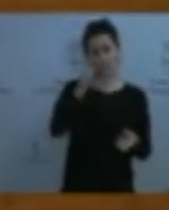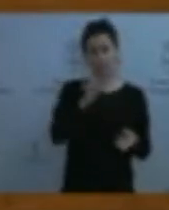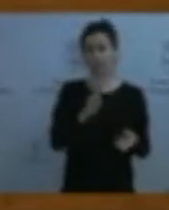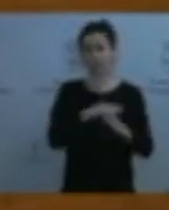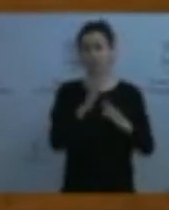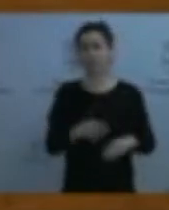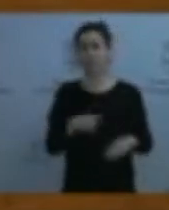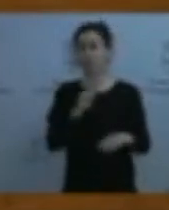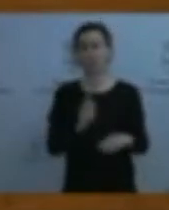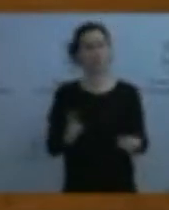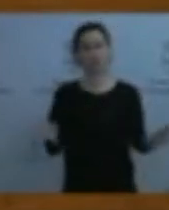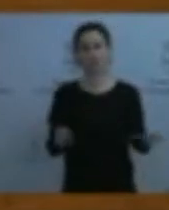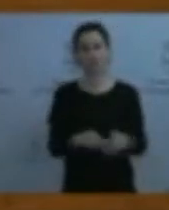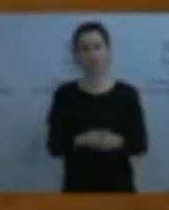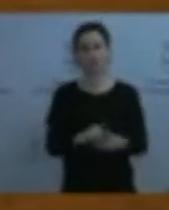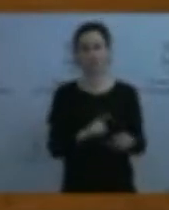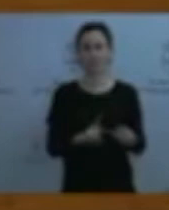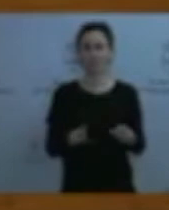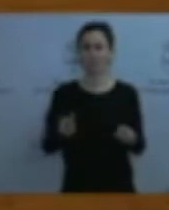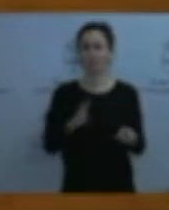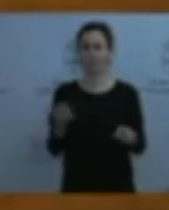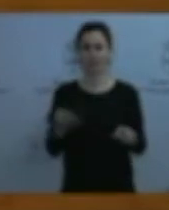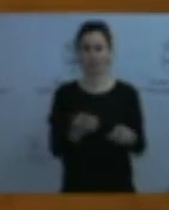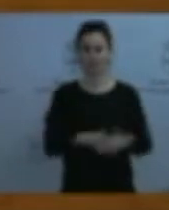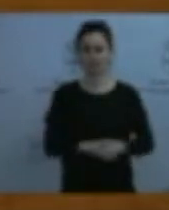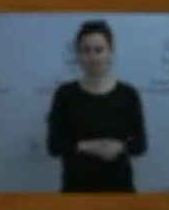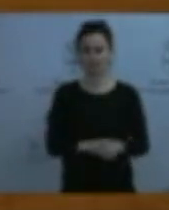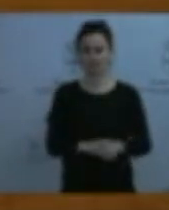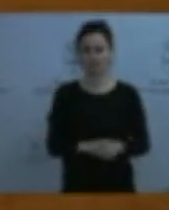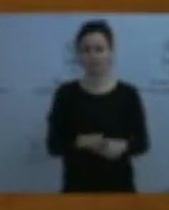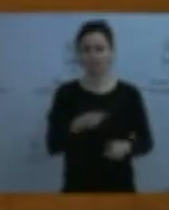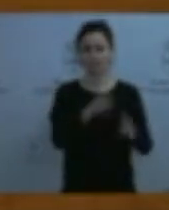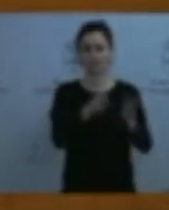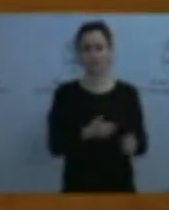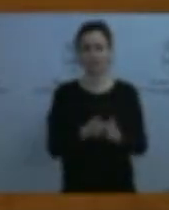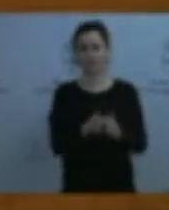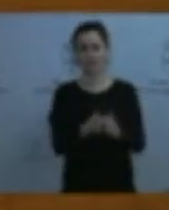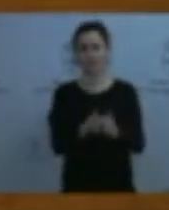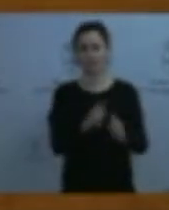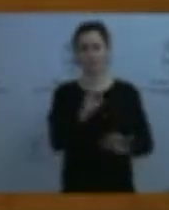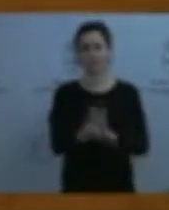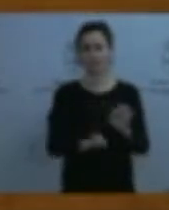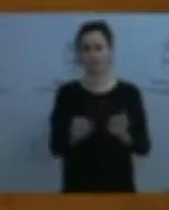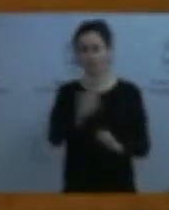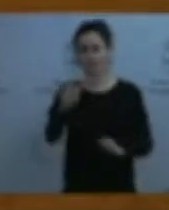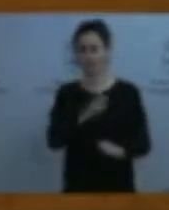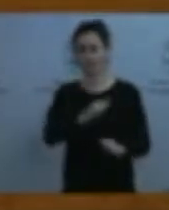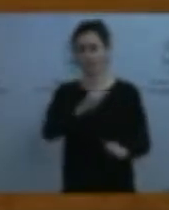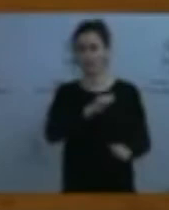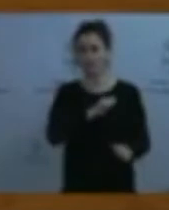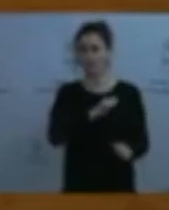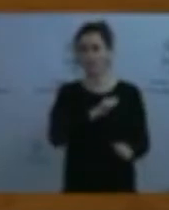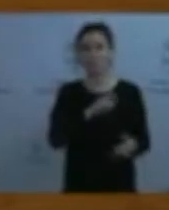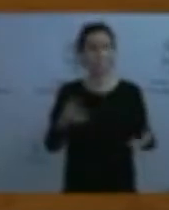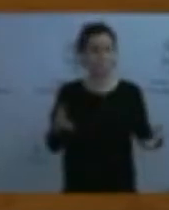se podrá hacer algo. La segunda cosa que nos dijo fue que estaba realizando seguimiento en diversos órganos europeos y españoles, pero no mencionó